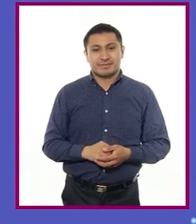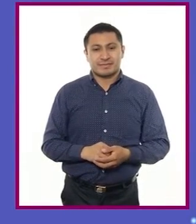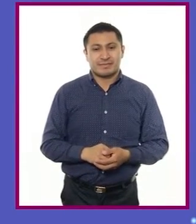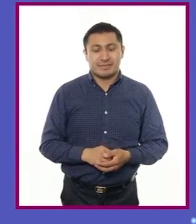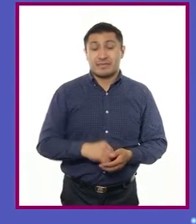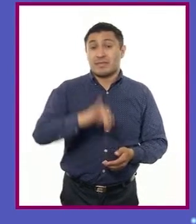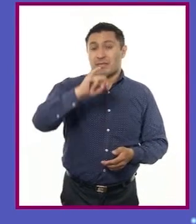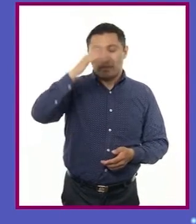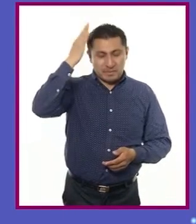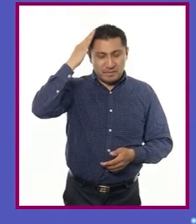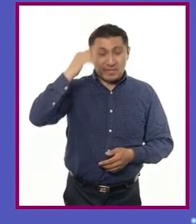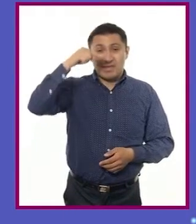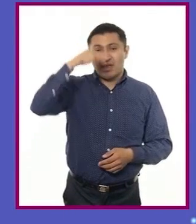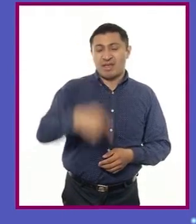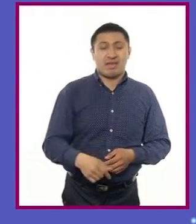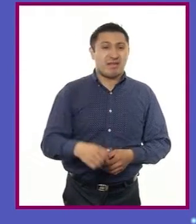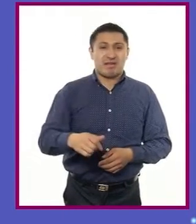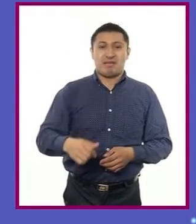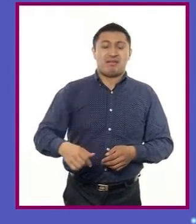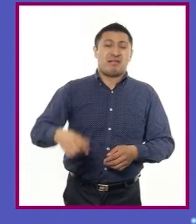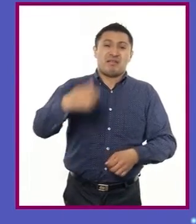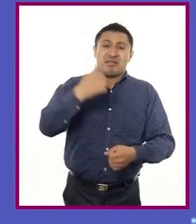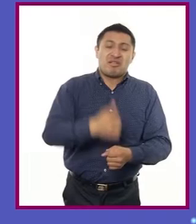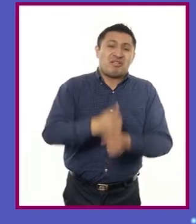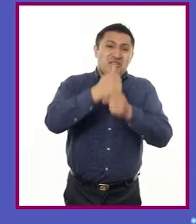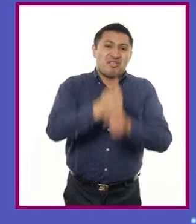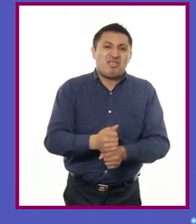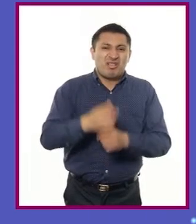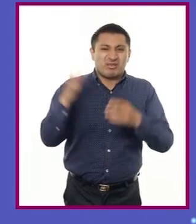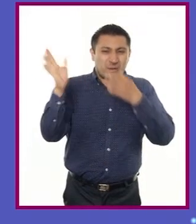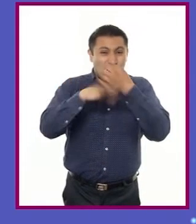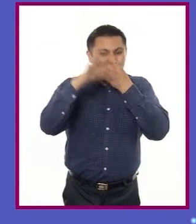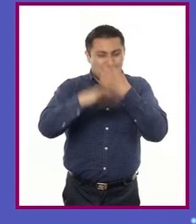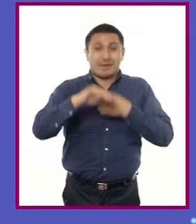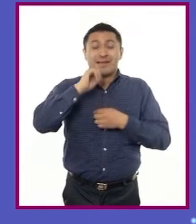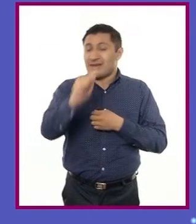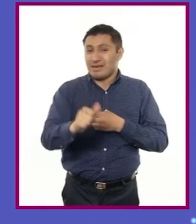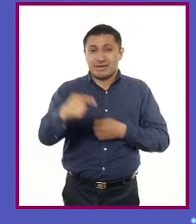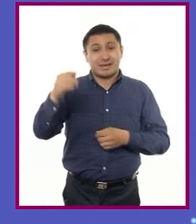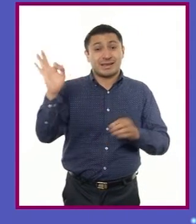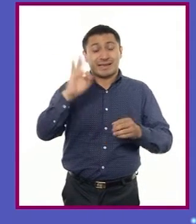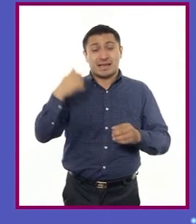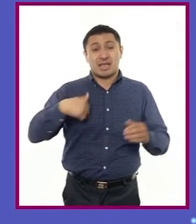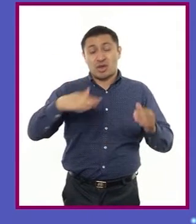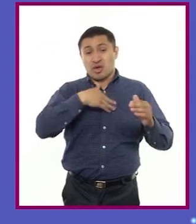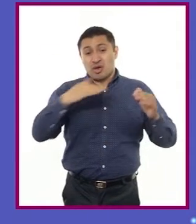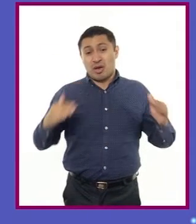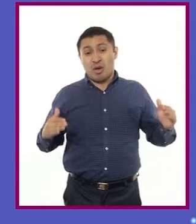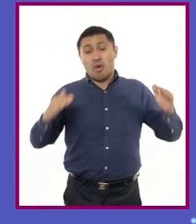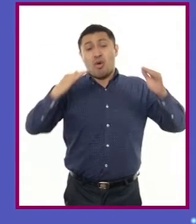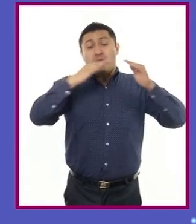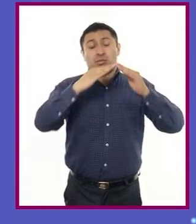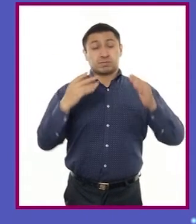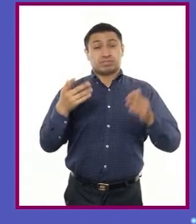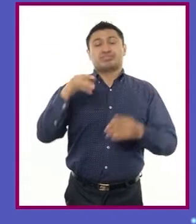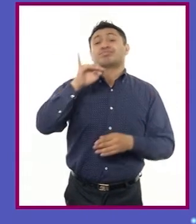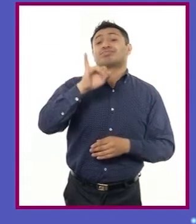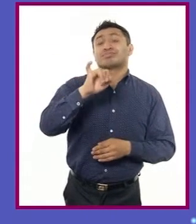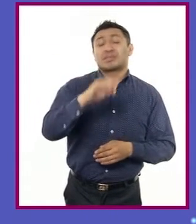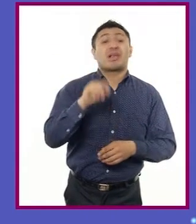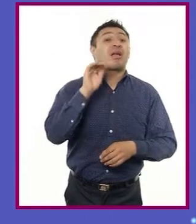Sí, señor. Acá no padecemos del smog. Acá no ha llegado. Será porque estamos muy arriba. Ajá. Oiga,